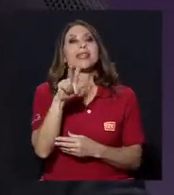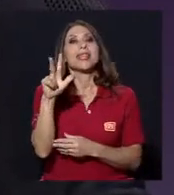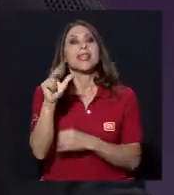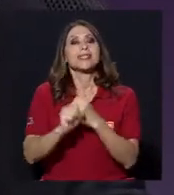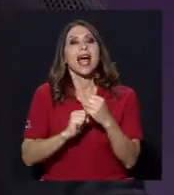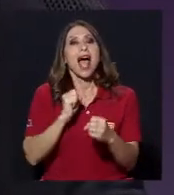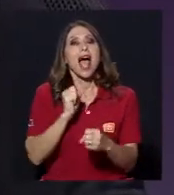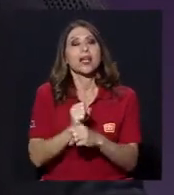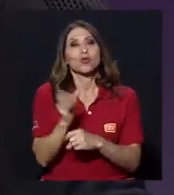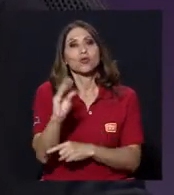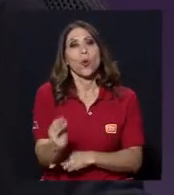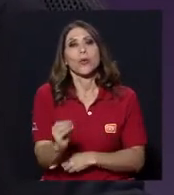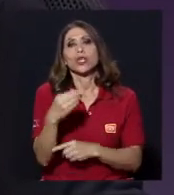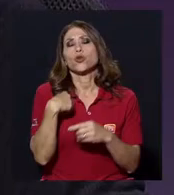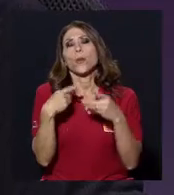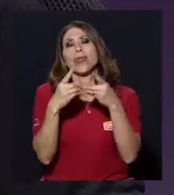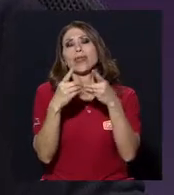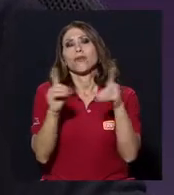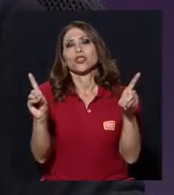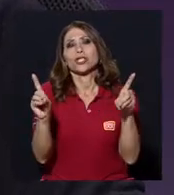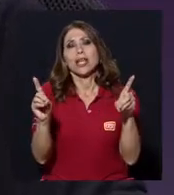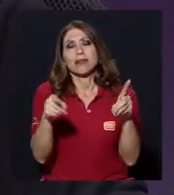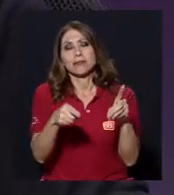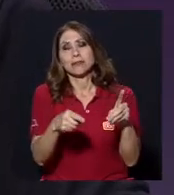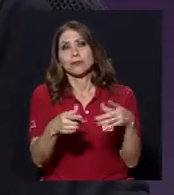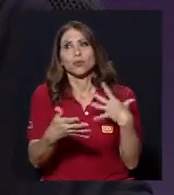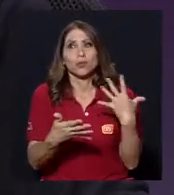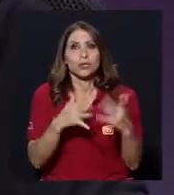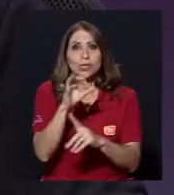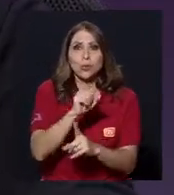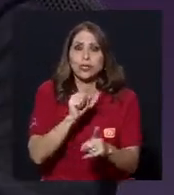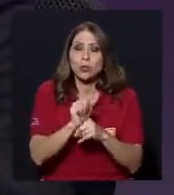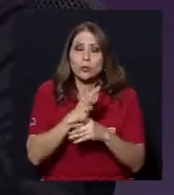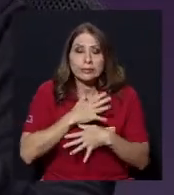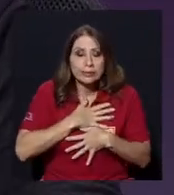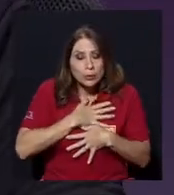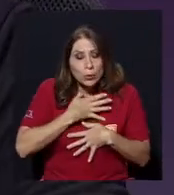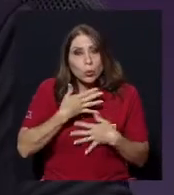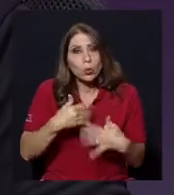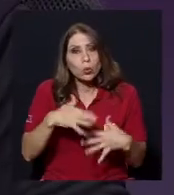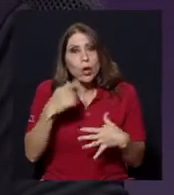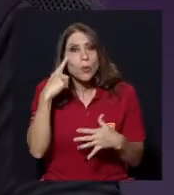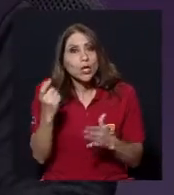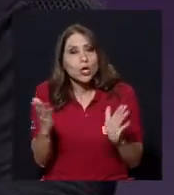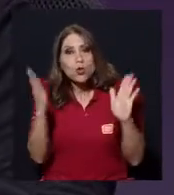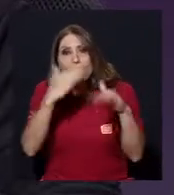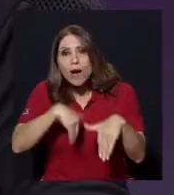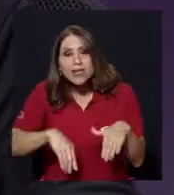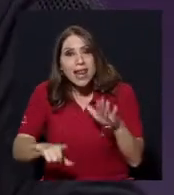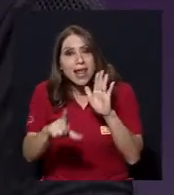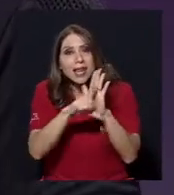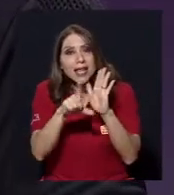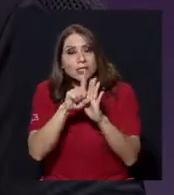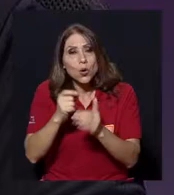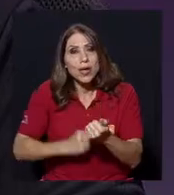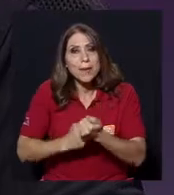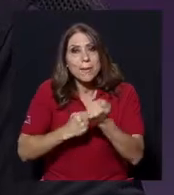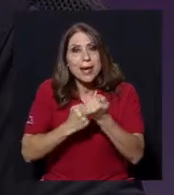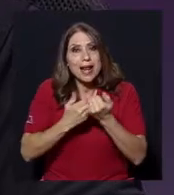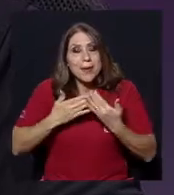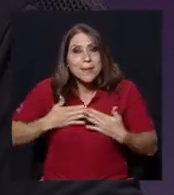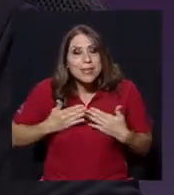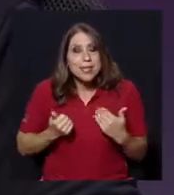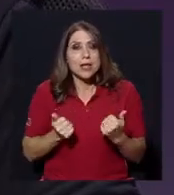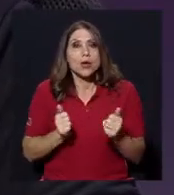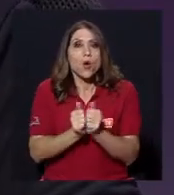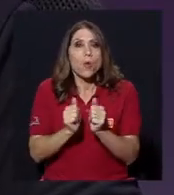23 años, fue muy penoso ese divorcio, ¿verdad? Porque no había, digamos, la legislación que me amparara muchísimo más